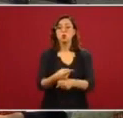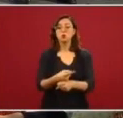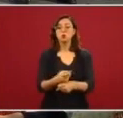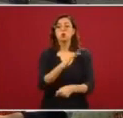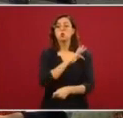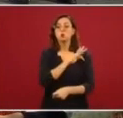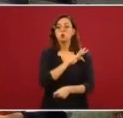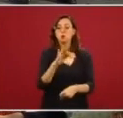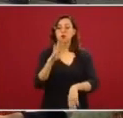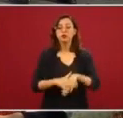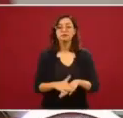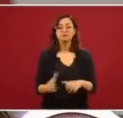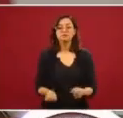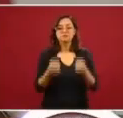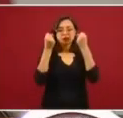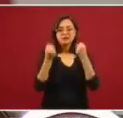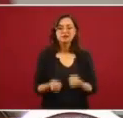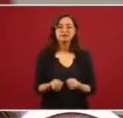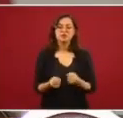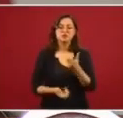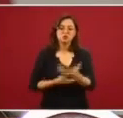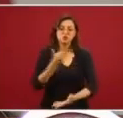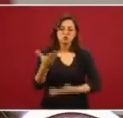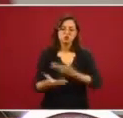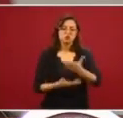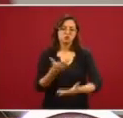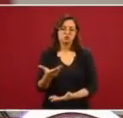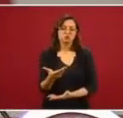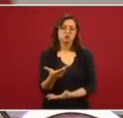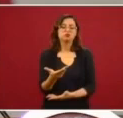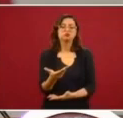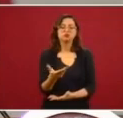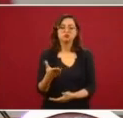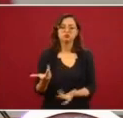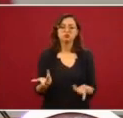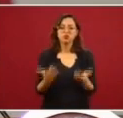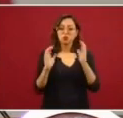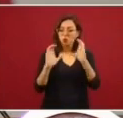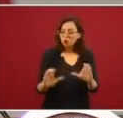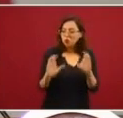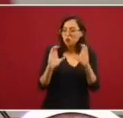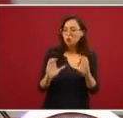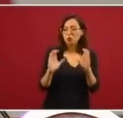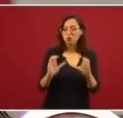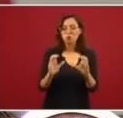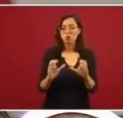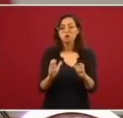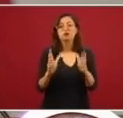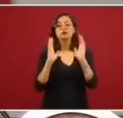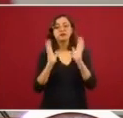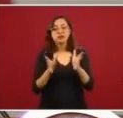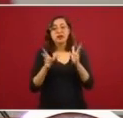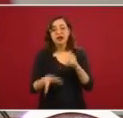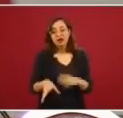que podamos contar con los servicios esenciales cuando los necesitemos cuidando como lo hemos aprendido